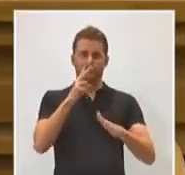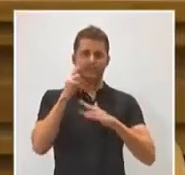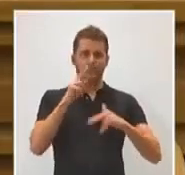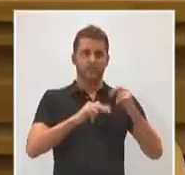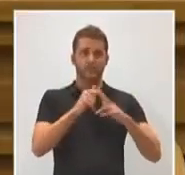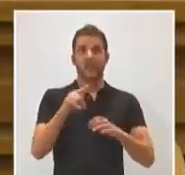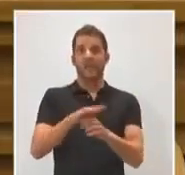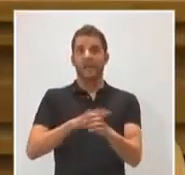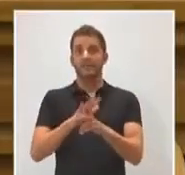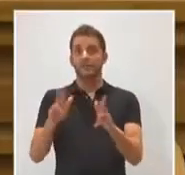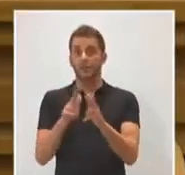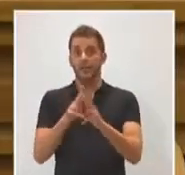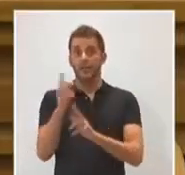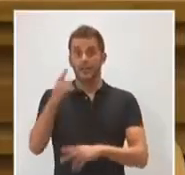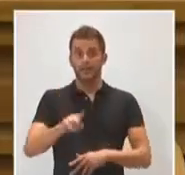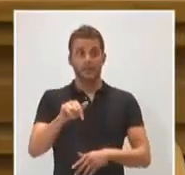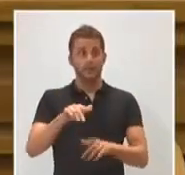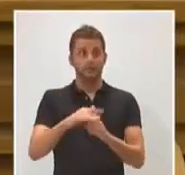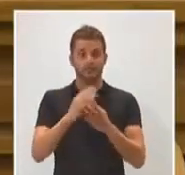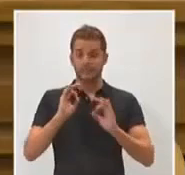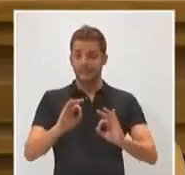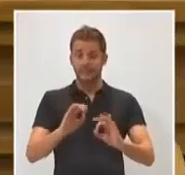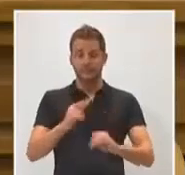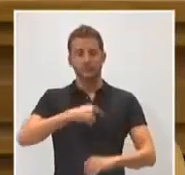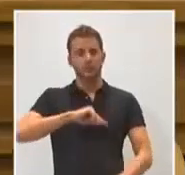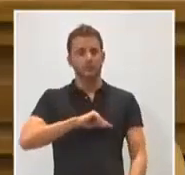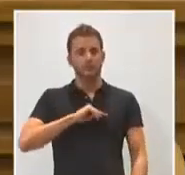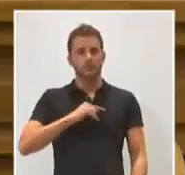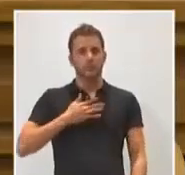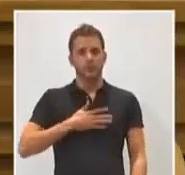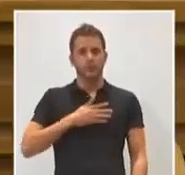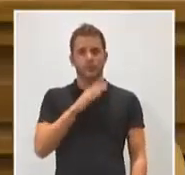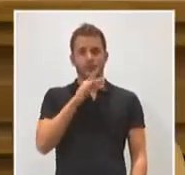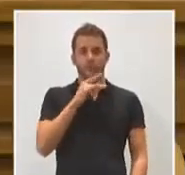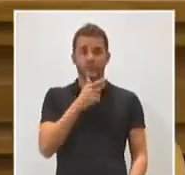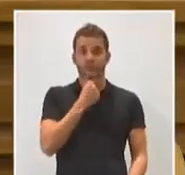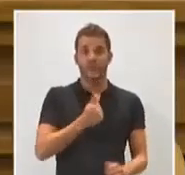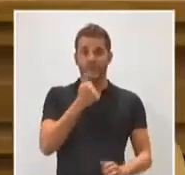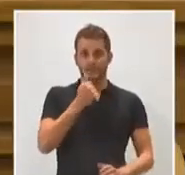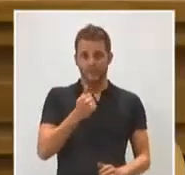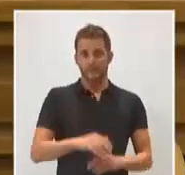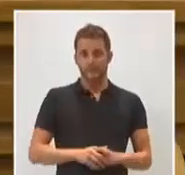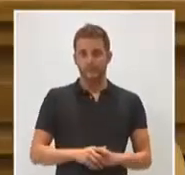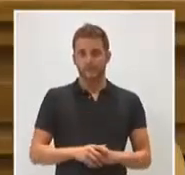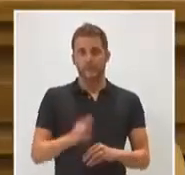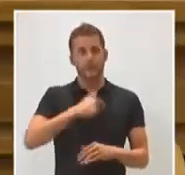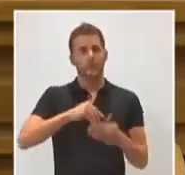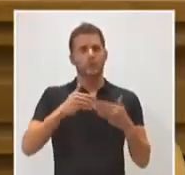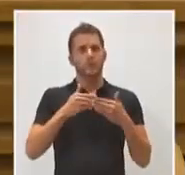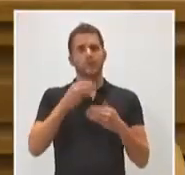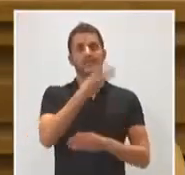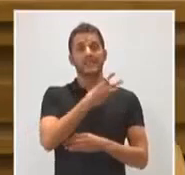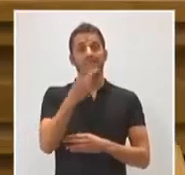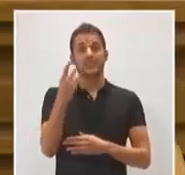en concreto nos da especial satisfacción porque son obras más fáciles y más asequibles de hacer hemos abierto 32 escuelas